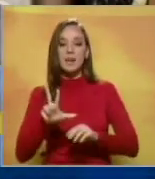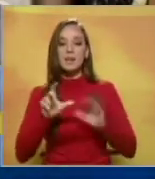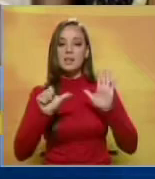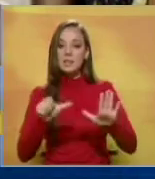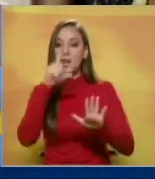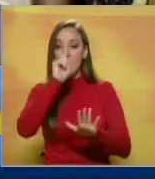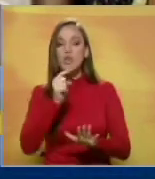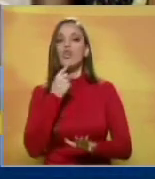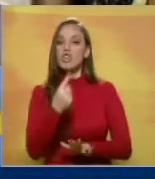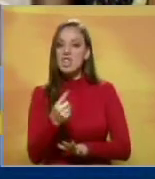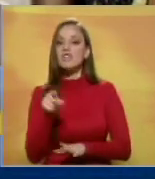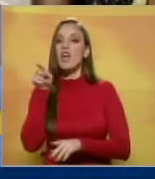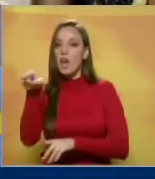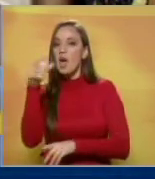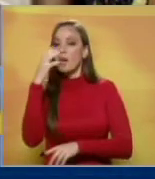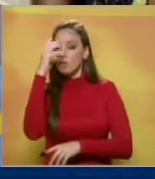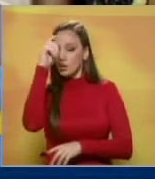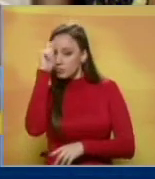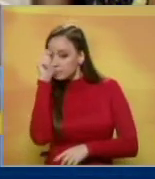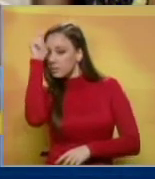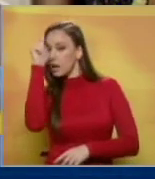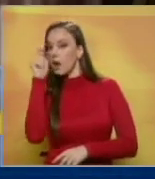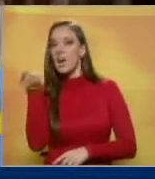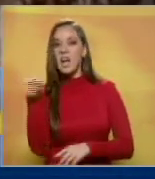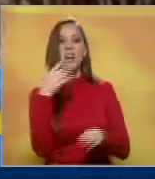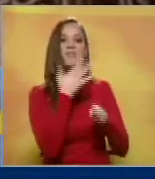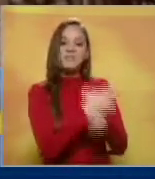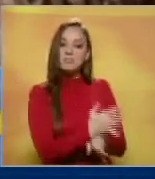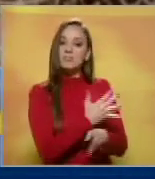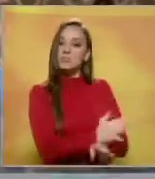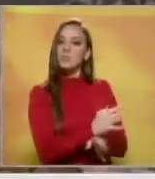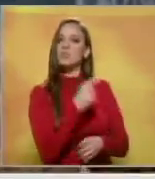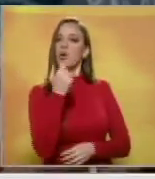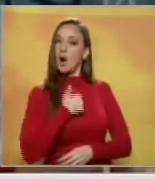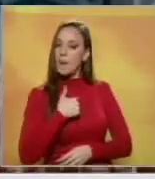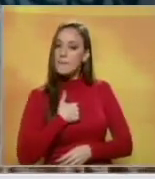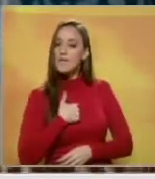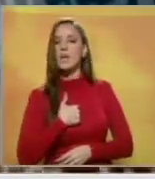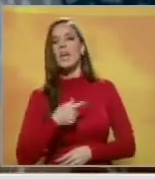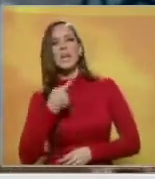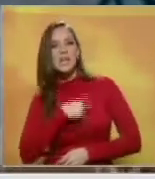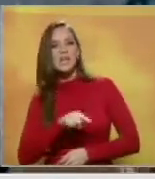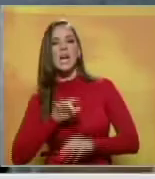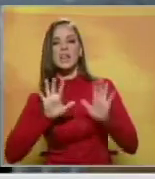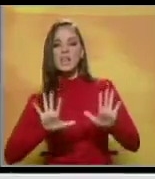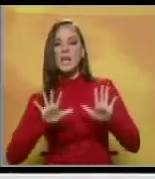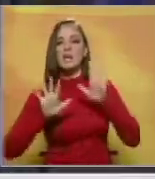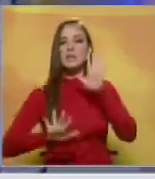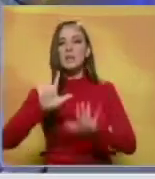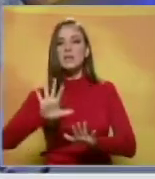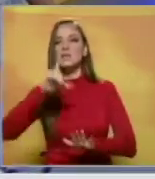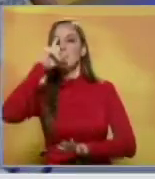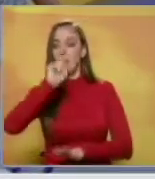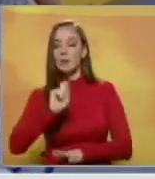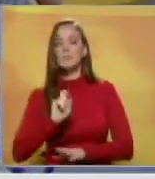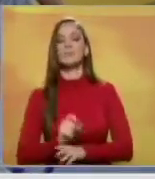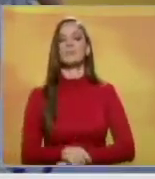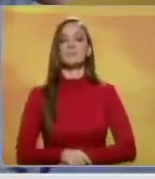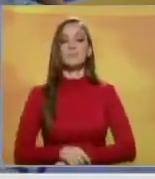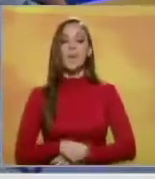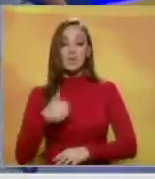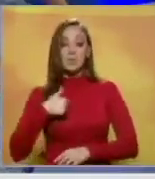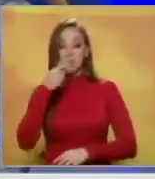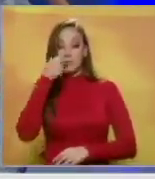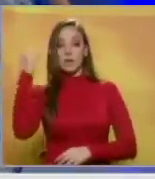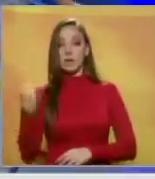asegura haber sido abusado por el desaparecido cantante cuando tenía entre 10 y 15 años así llegamos al final de su